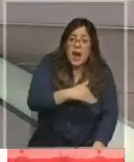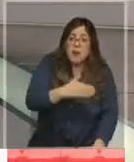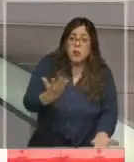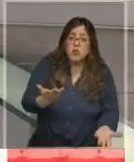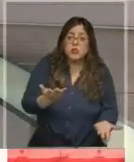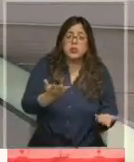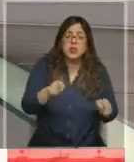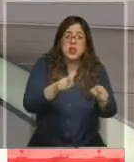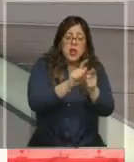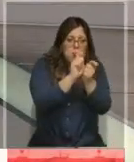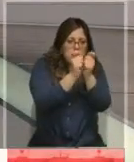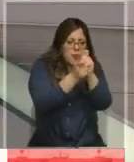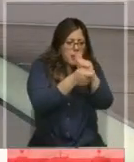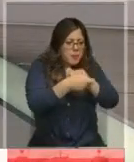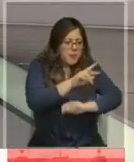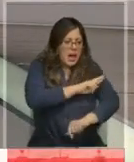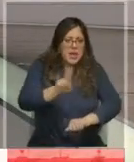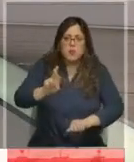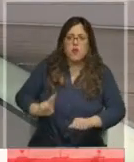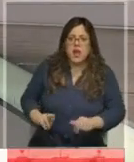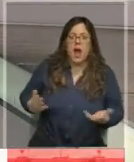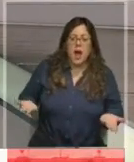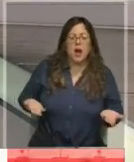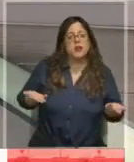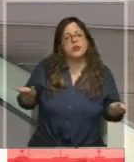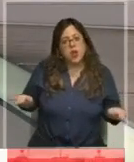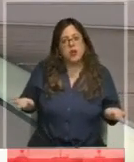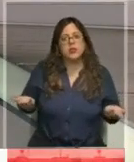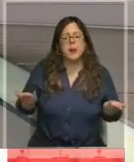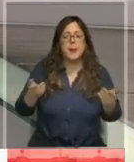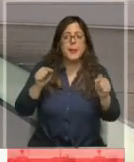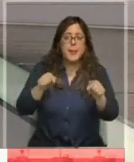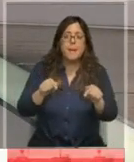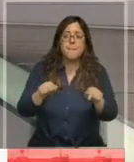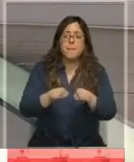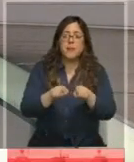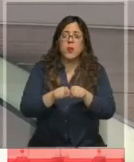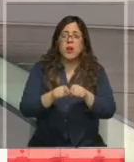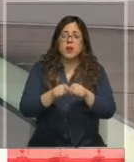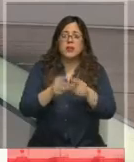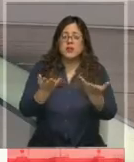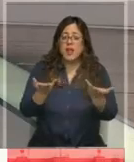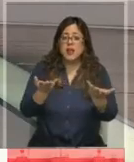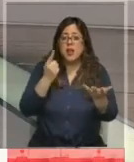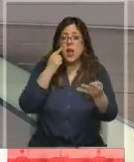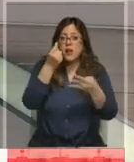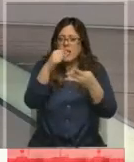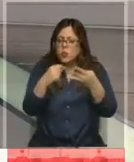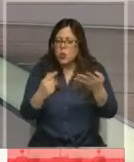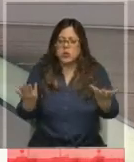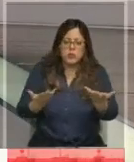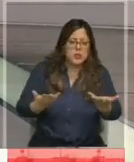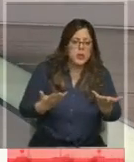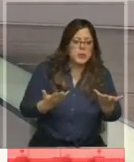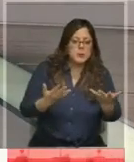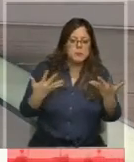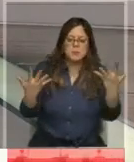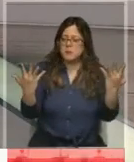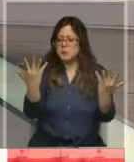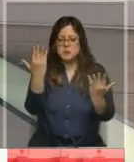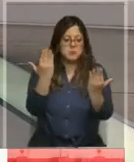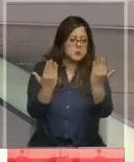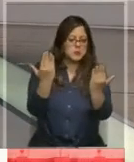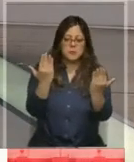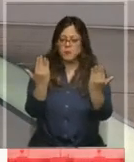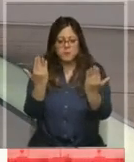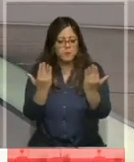republicanizado bastante después de mayo. Entonces ahí están como pisando huevos, viendo qué cosa le hace sentido y qué no, y por lo